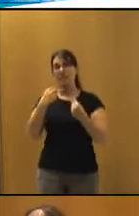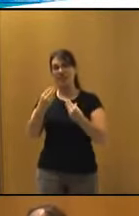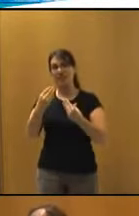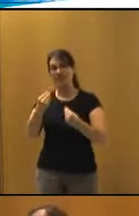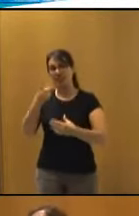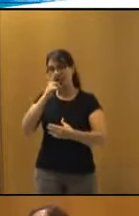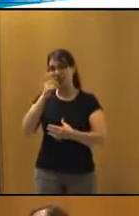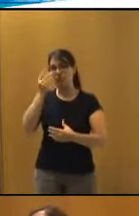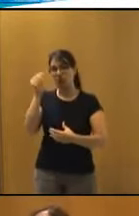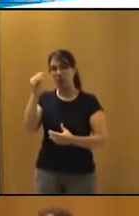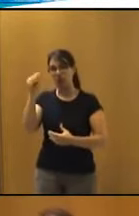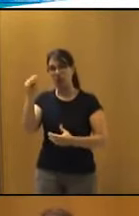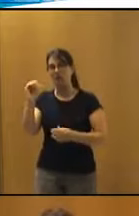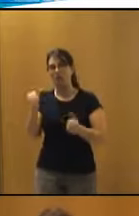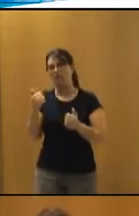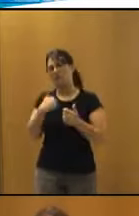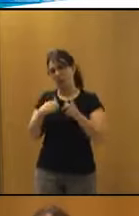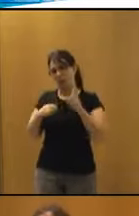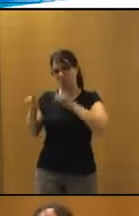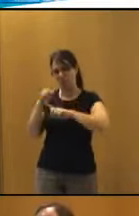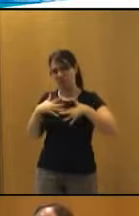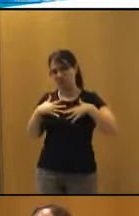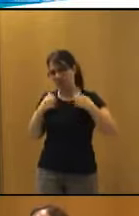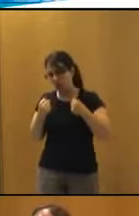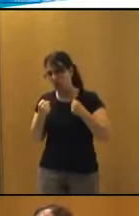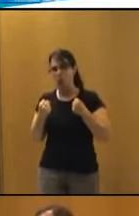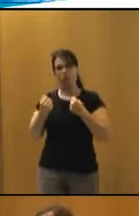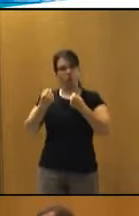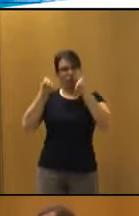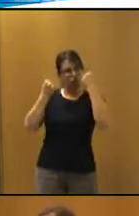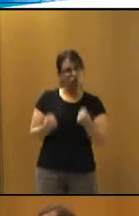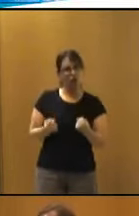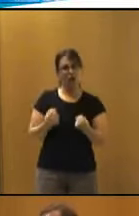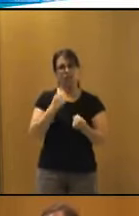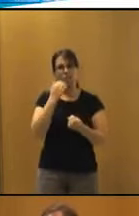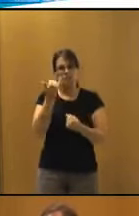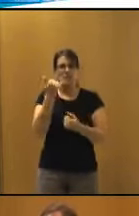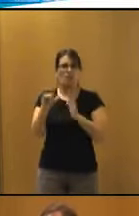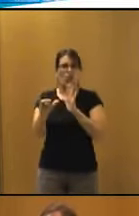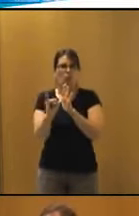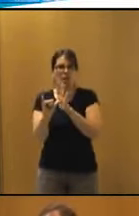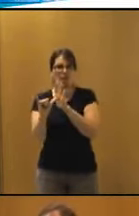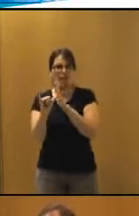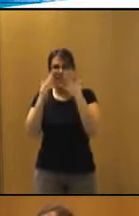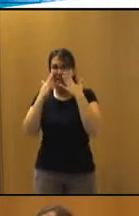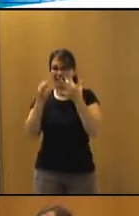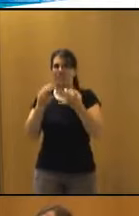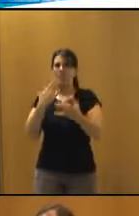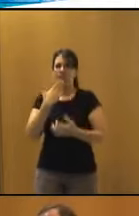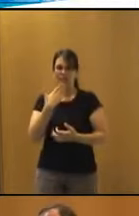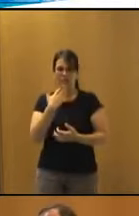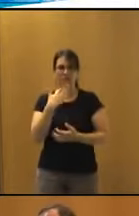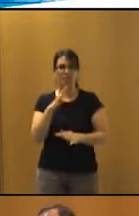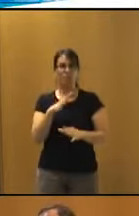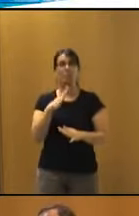más envejecemos, cuando ya empiezan los temas de salud profundos y todos estos problemas, entonces ya cuando nos acercamos más con nuestra edad